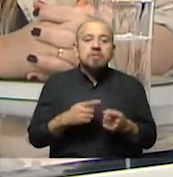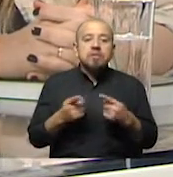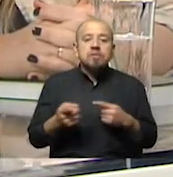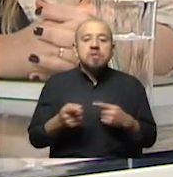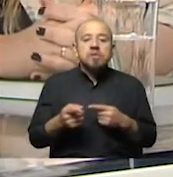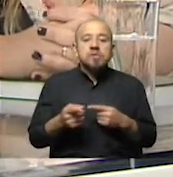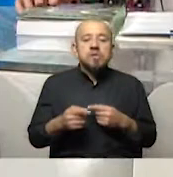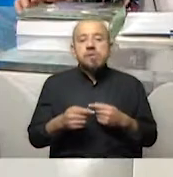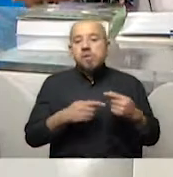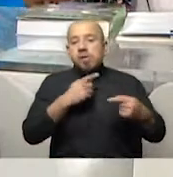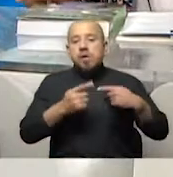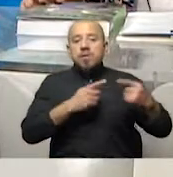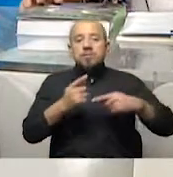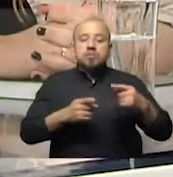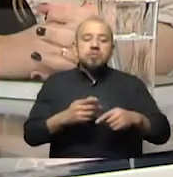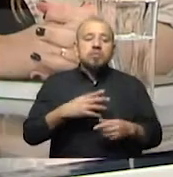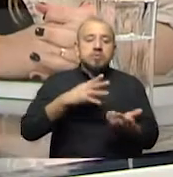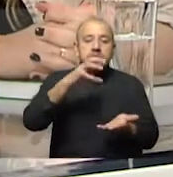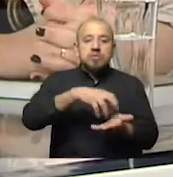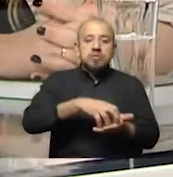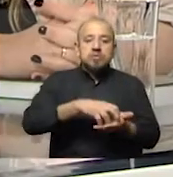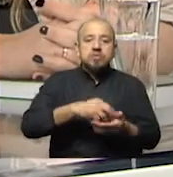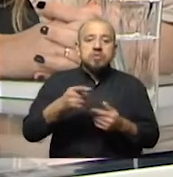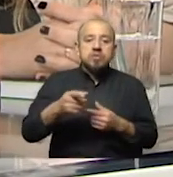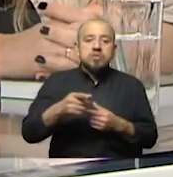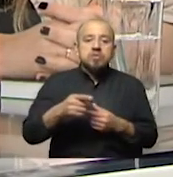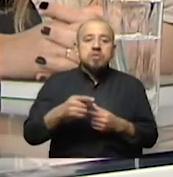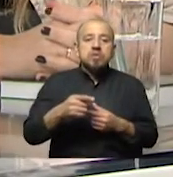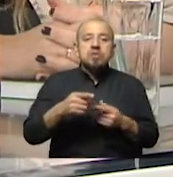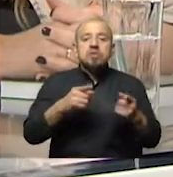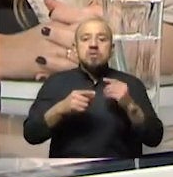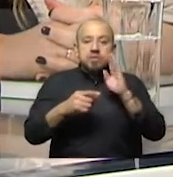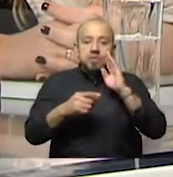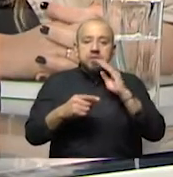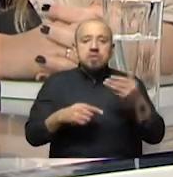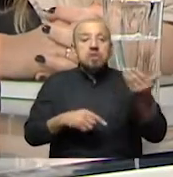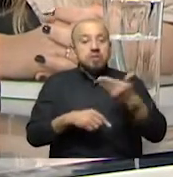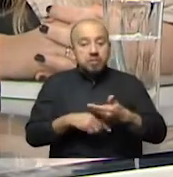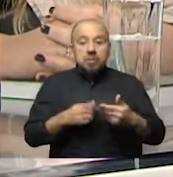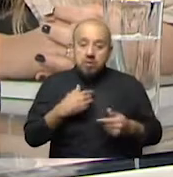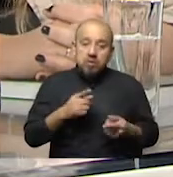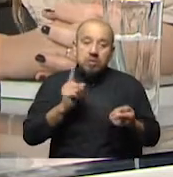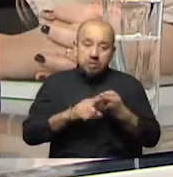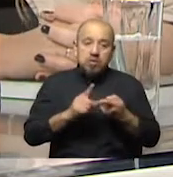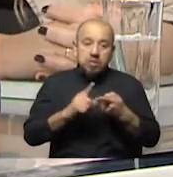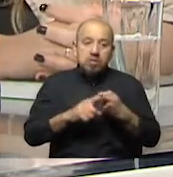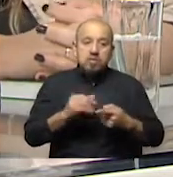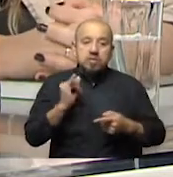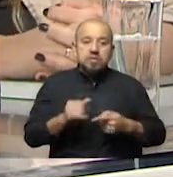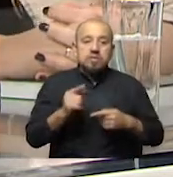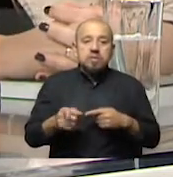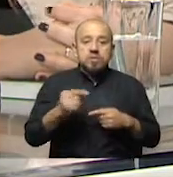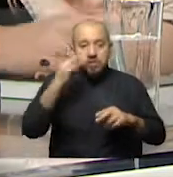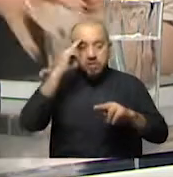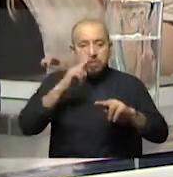seguir con la herboristería Bueno una de las cosas que ella me pidió fue una de las cosas que arreglamos cuando yo